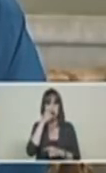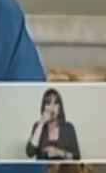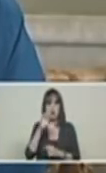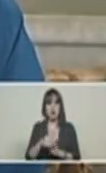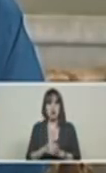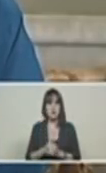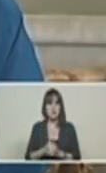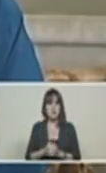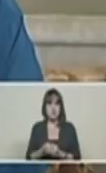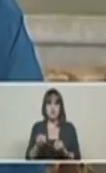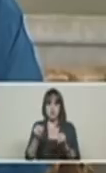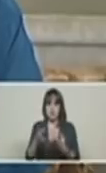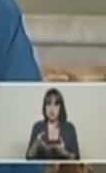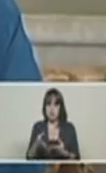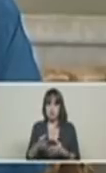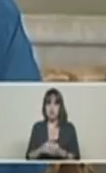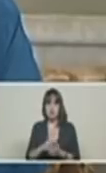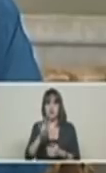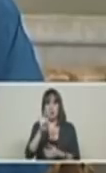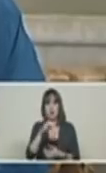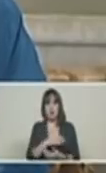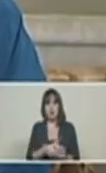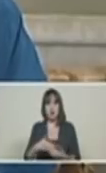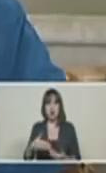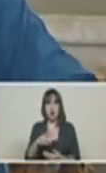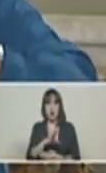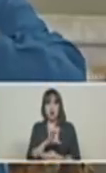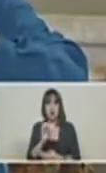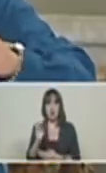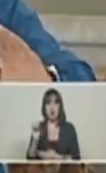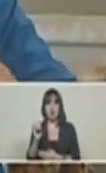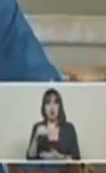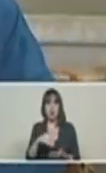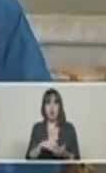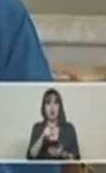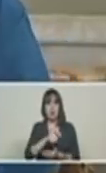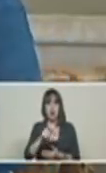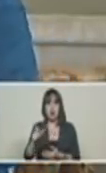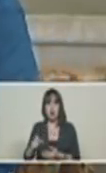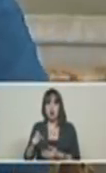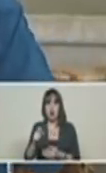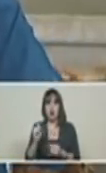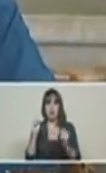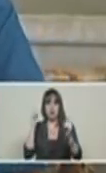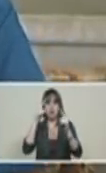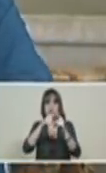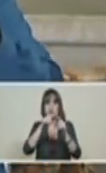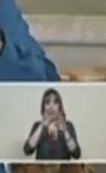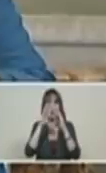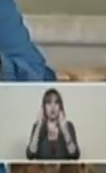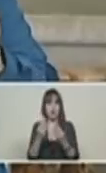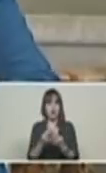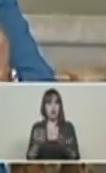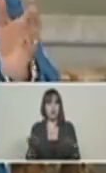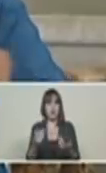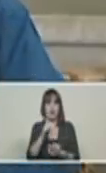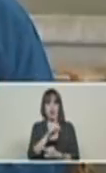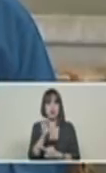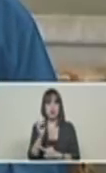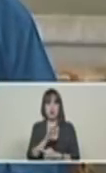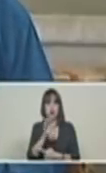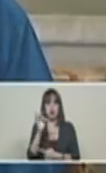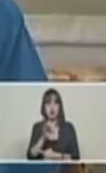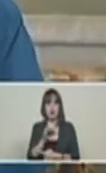sean beneficiarios los 4.500.000 pensionados, récord mundial. Solo Venezuela tiene 100%